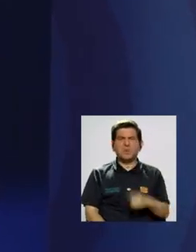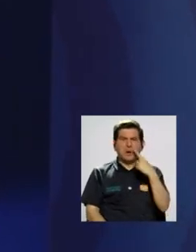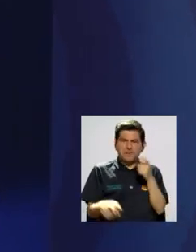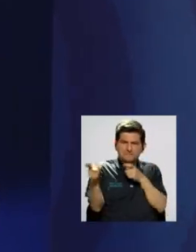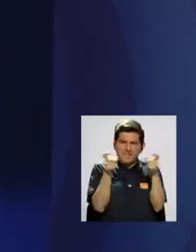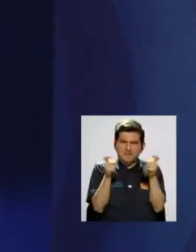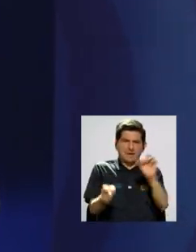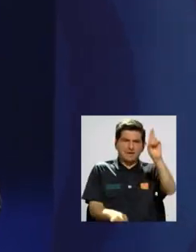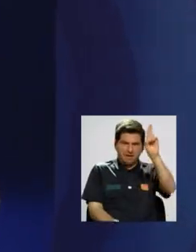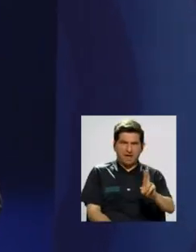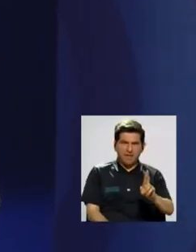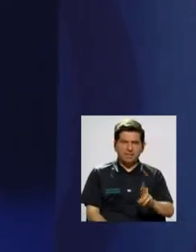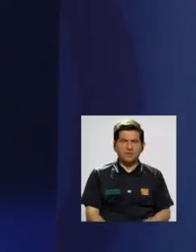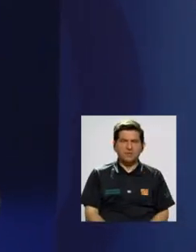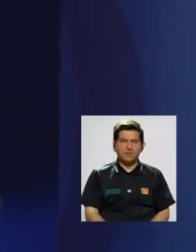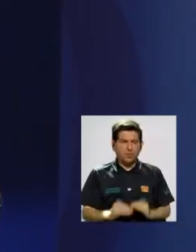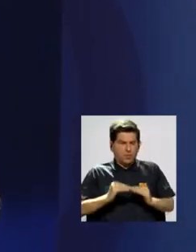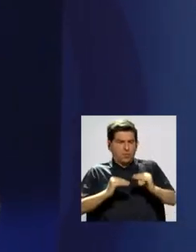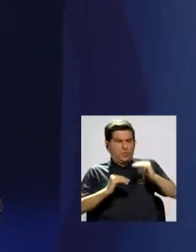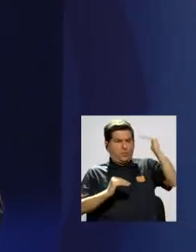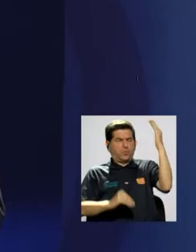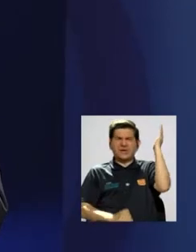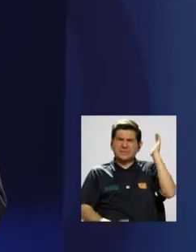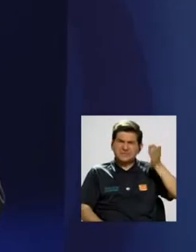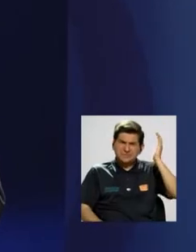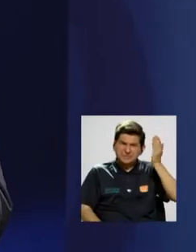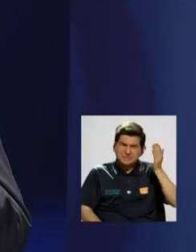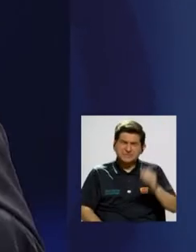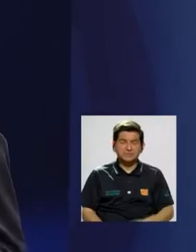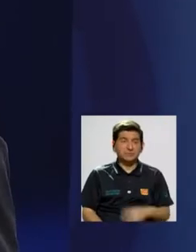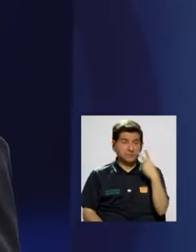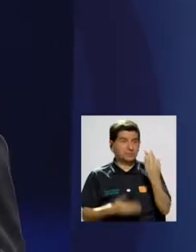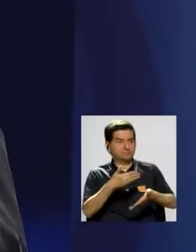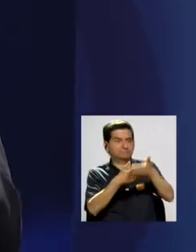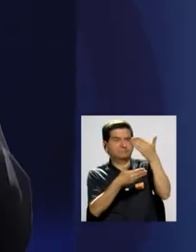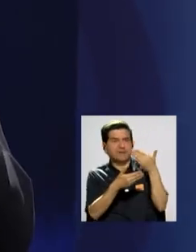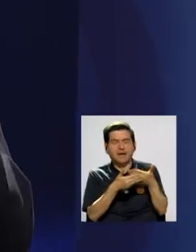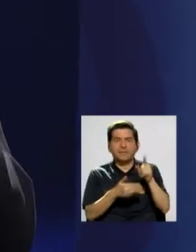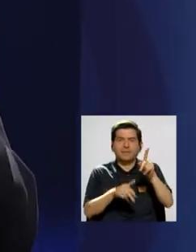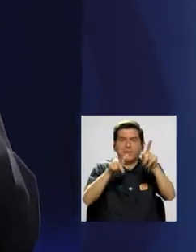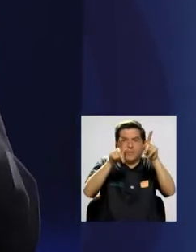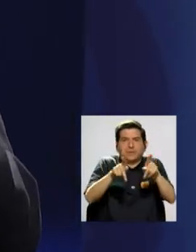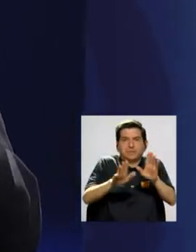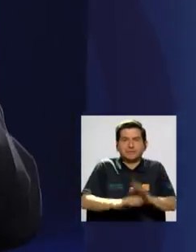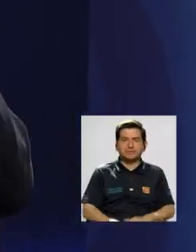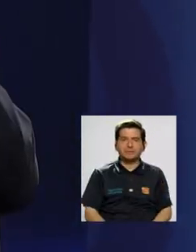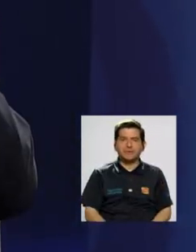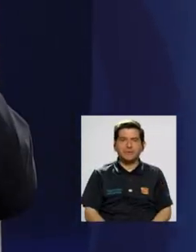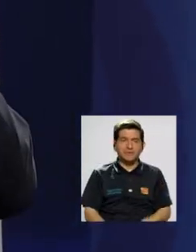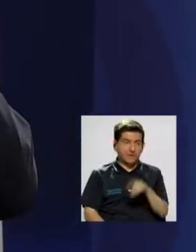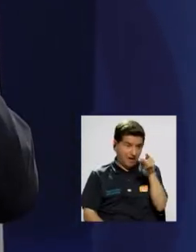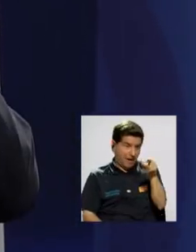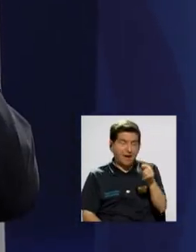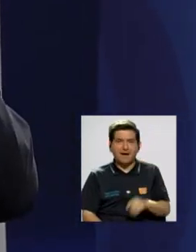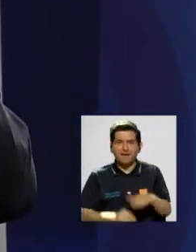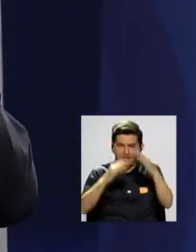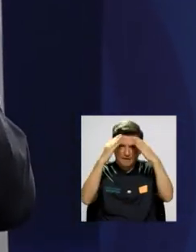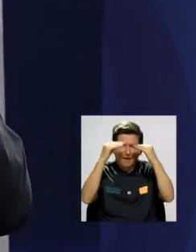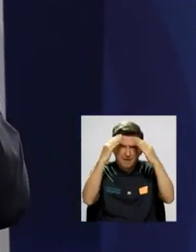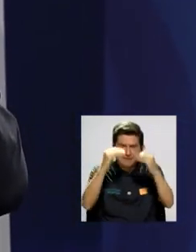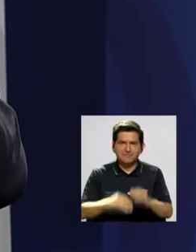costarricense, exacerbado por discursos, ¿verdad? Acabamos de ver una persona, ¿verdad?, en esa